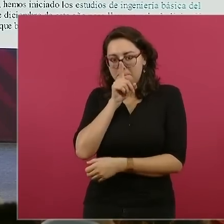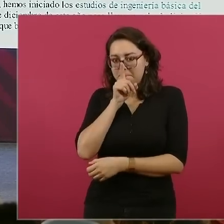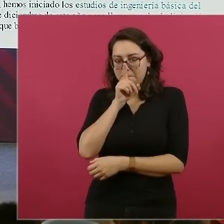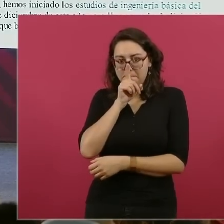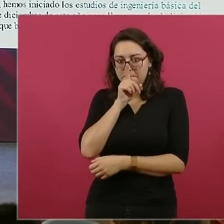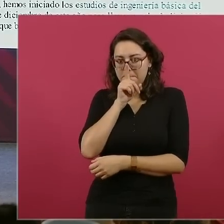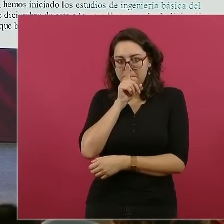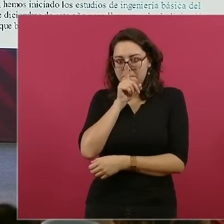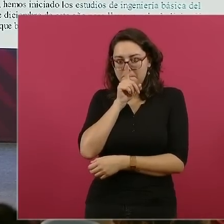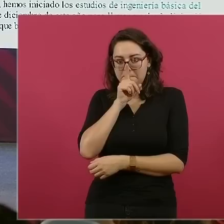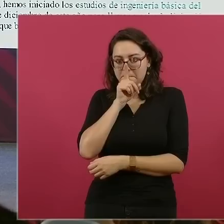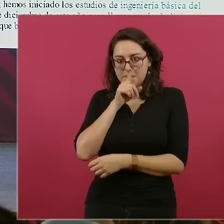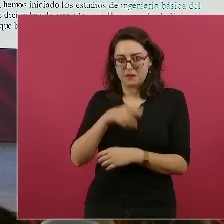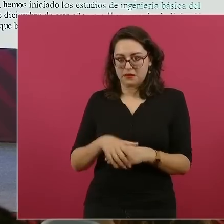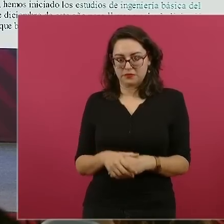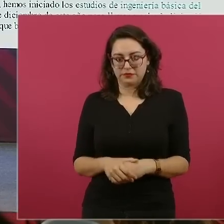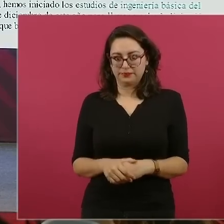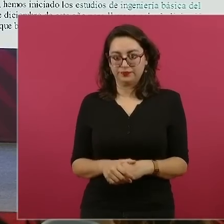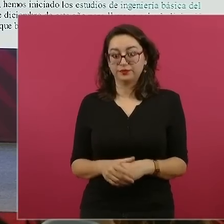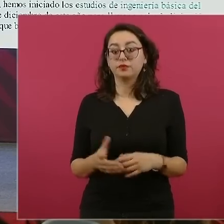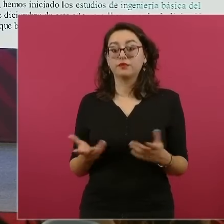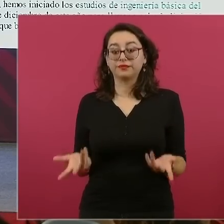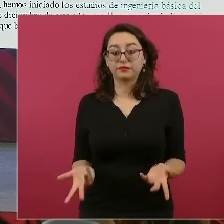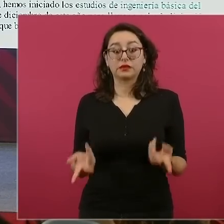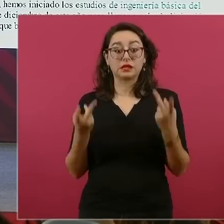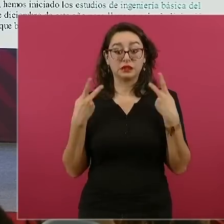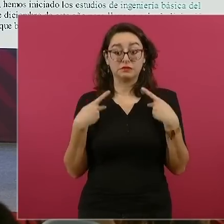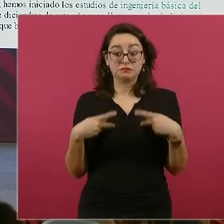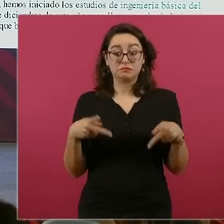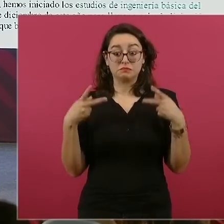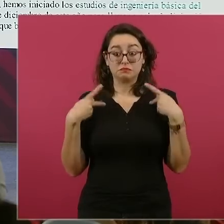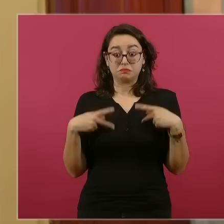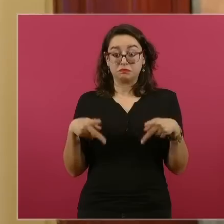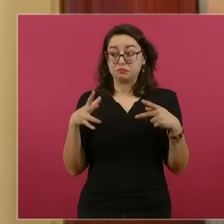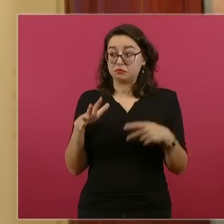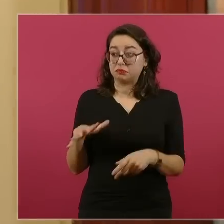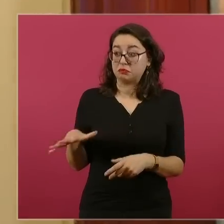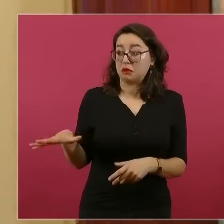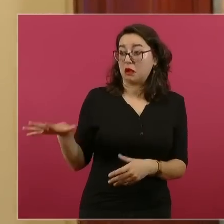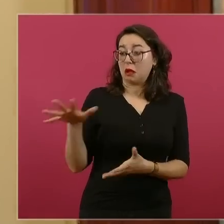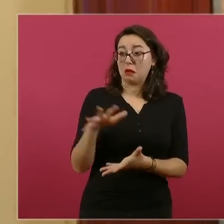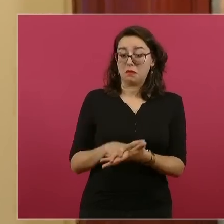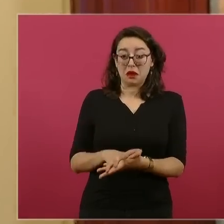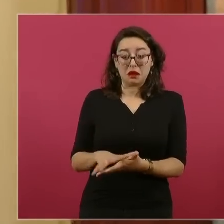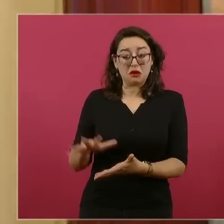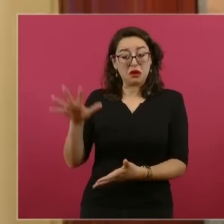Cuando los millones de parias que hoy vegetan en el hambre y la desnudez